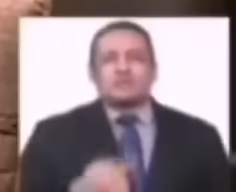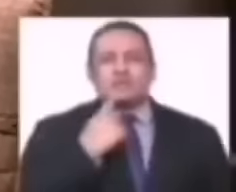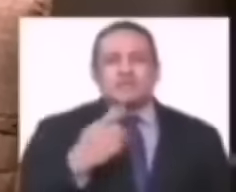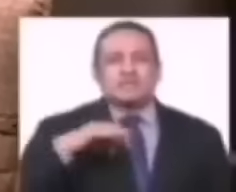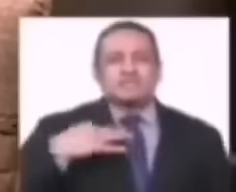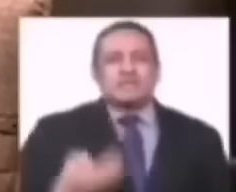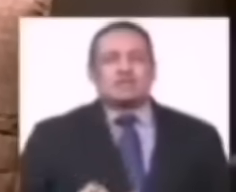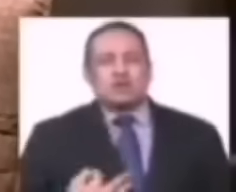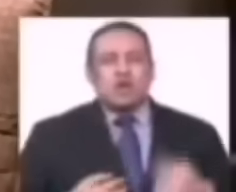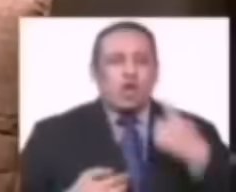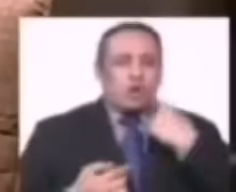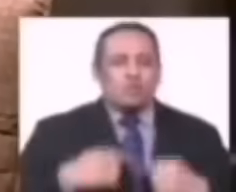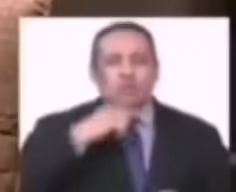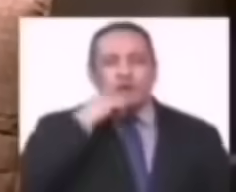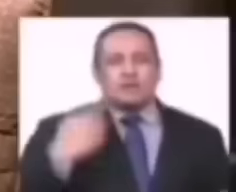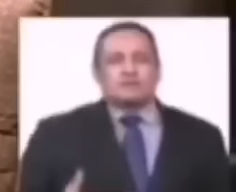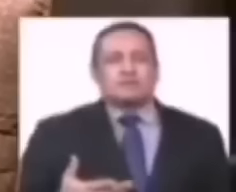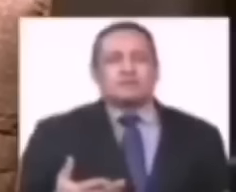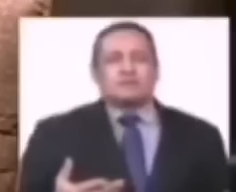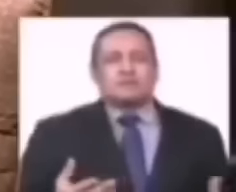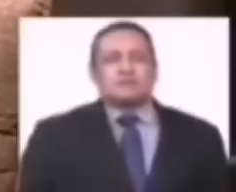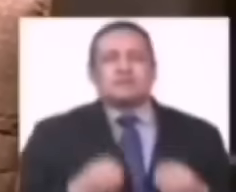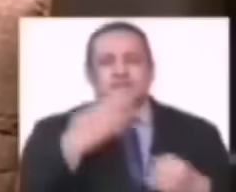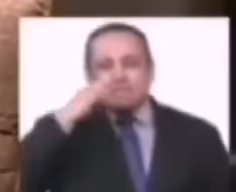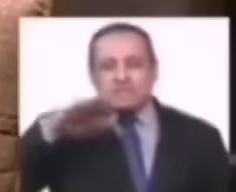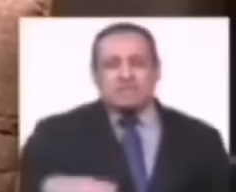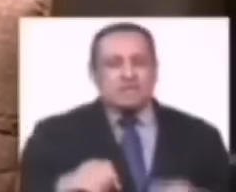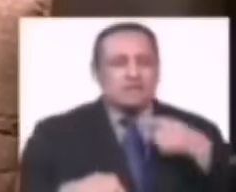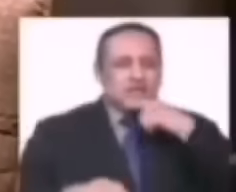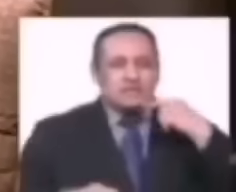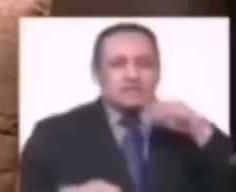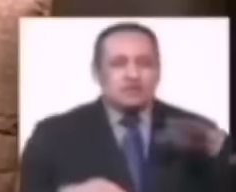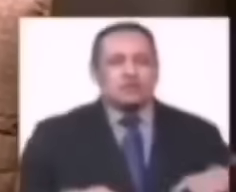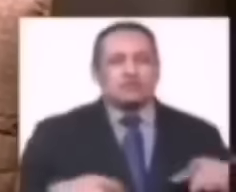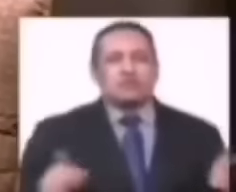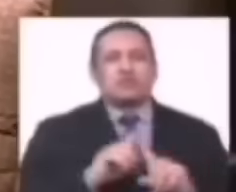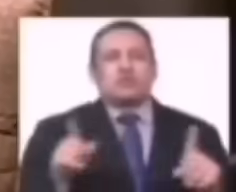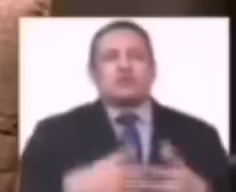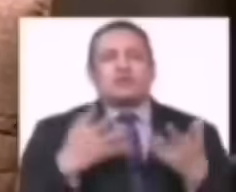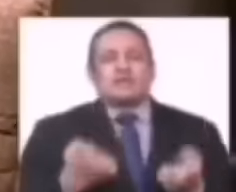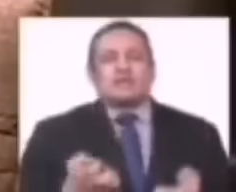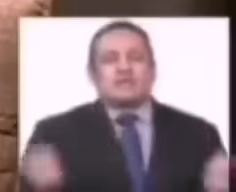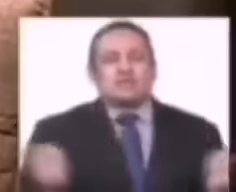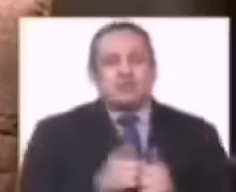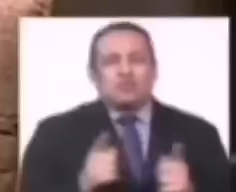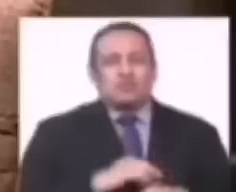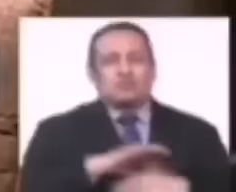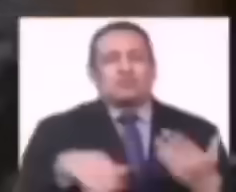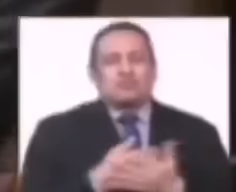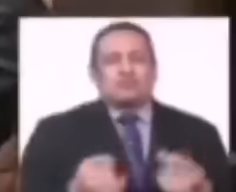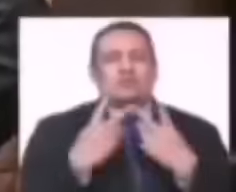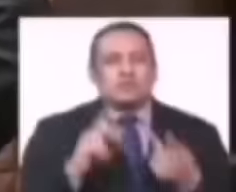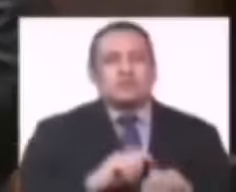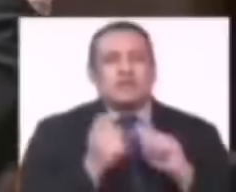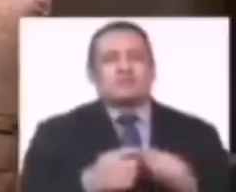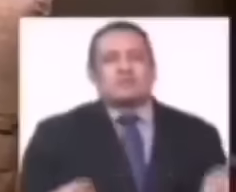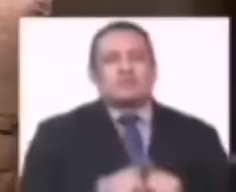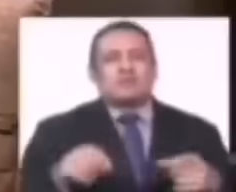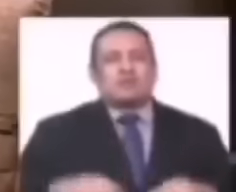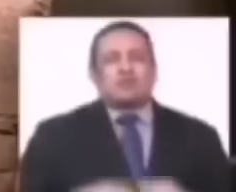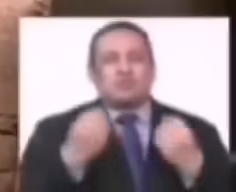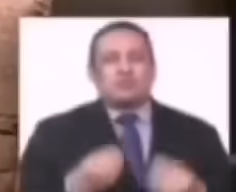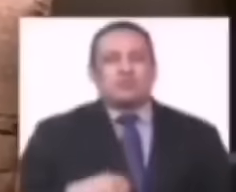señoras y señores, niñas y niños? No quieren que no se desdoble. Entonces somos